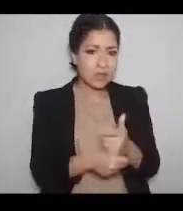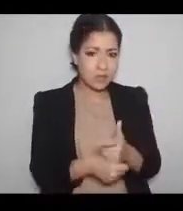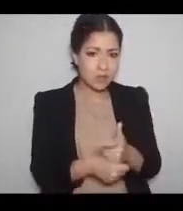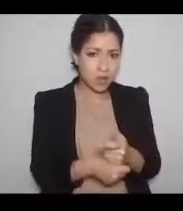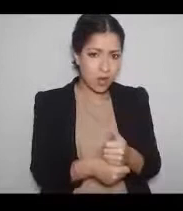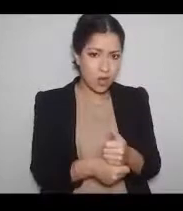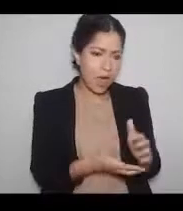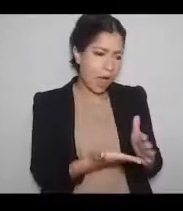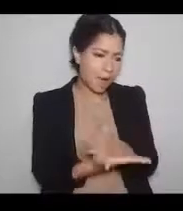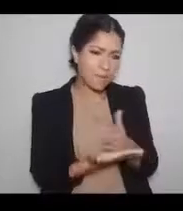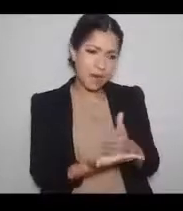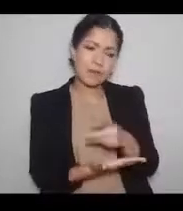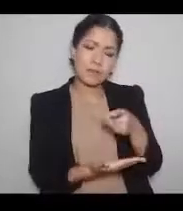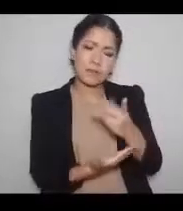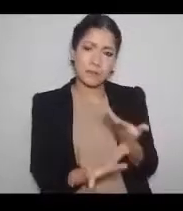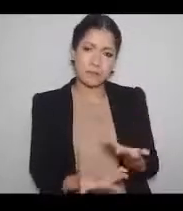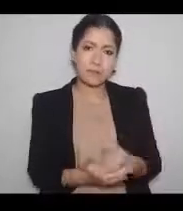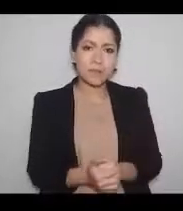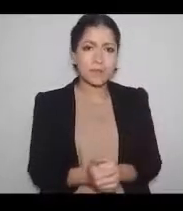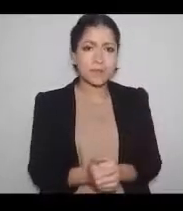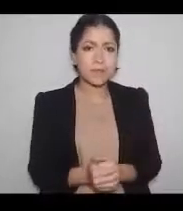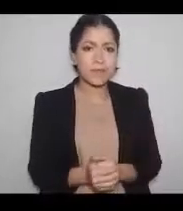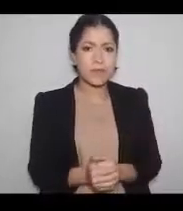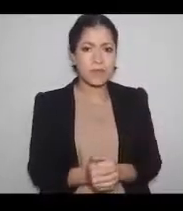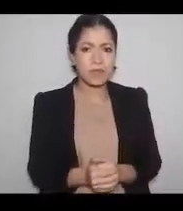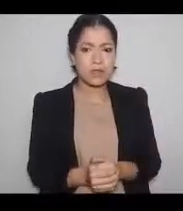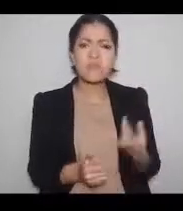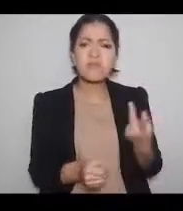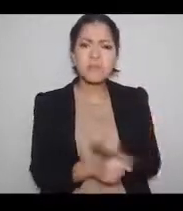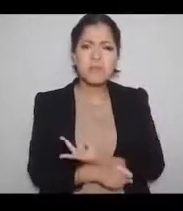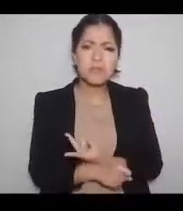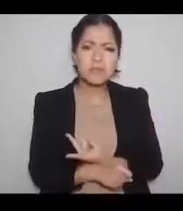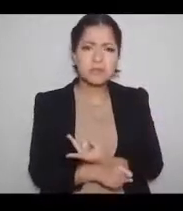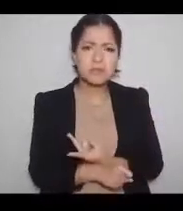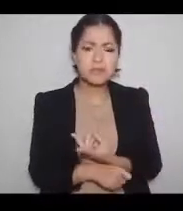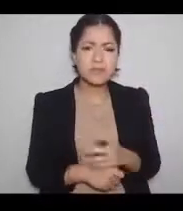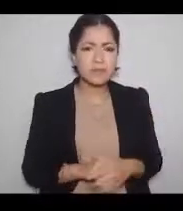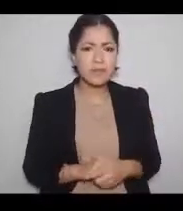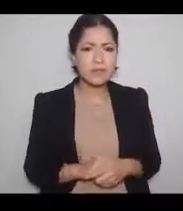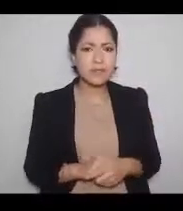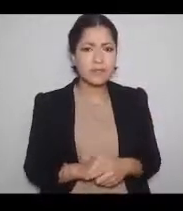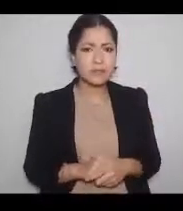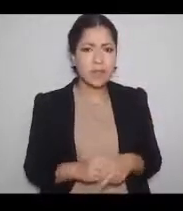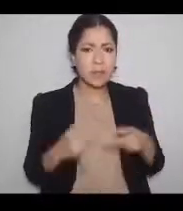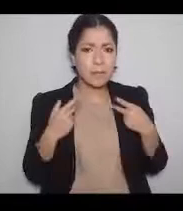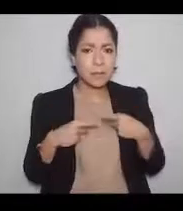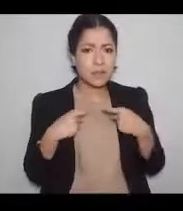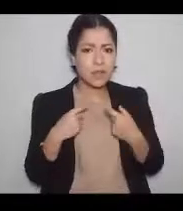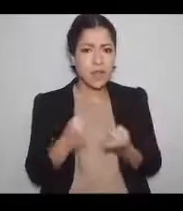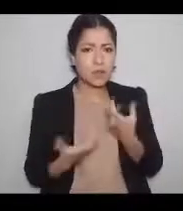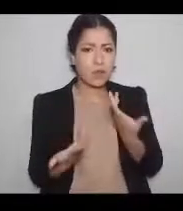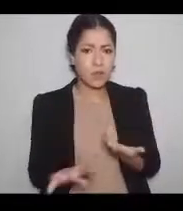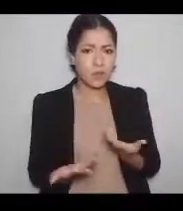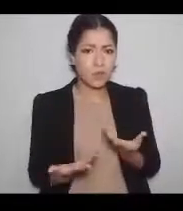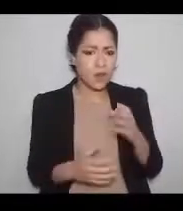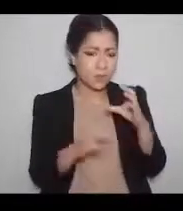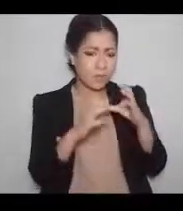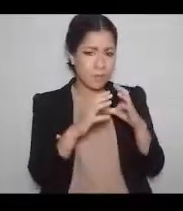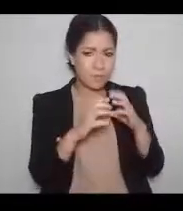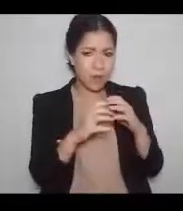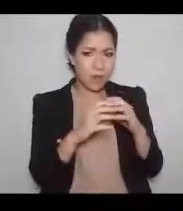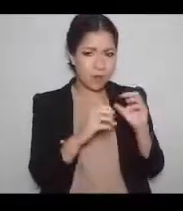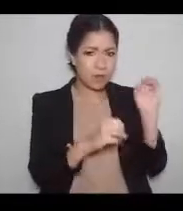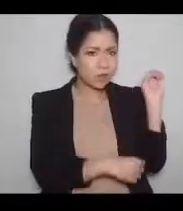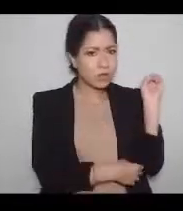Alguien lanza una pelota. Estás a punto de atraparla, pero te la roba otro niño. Un niño que sí tiene padre.